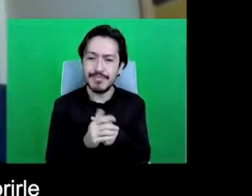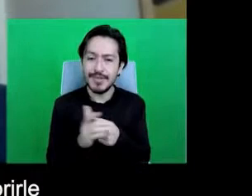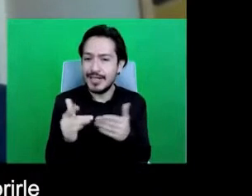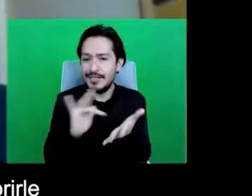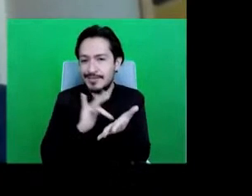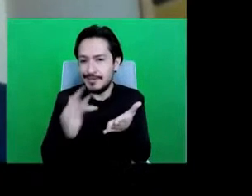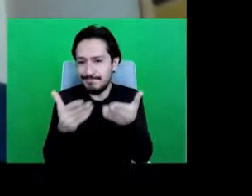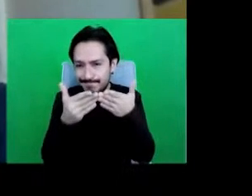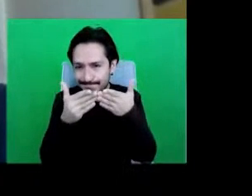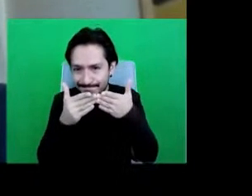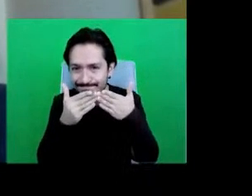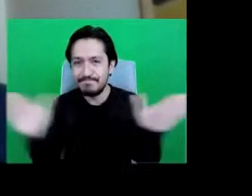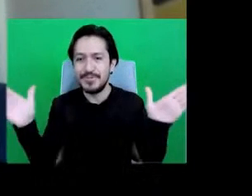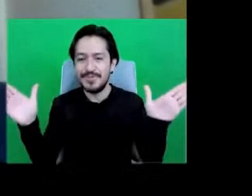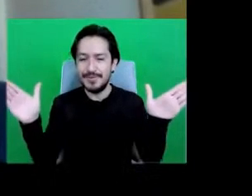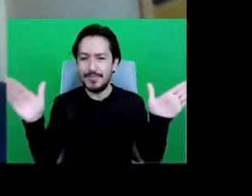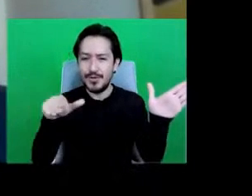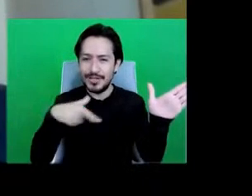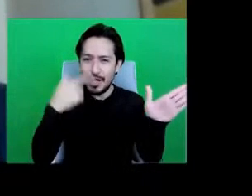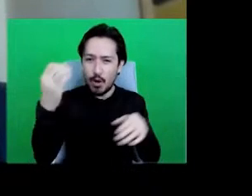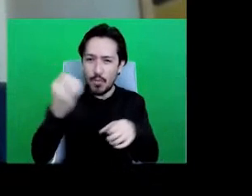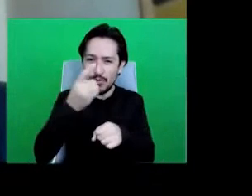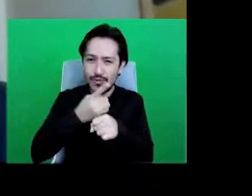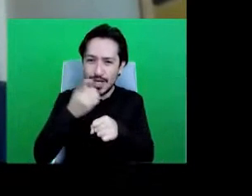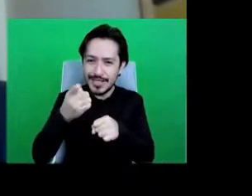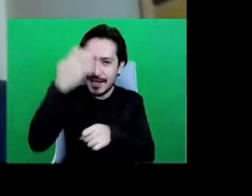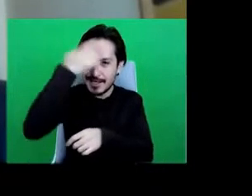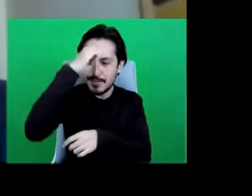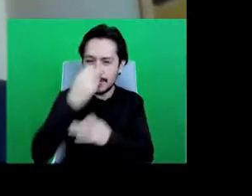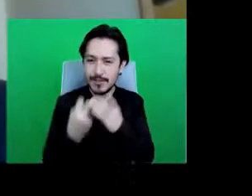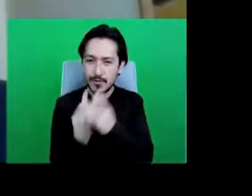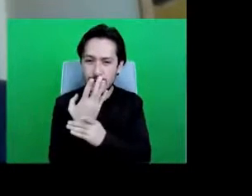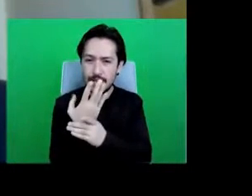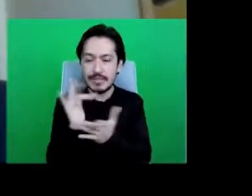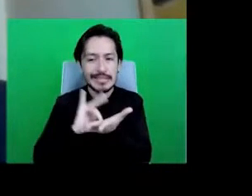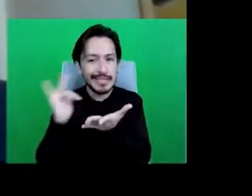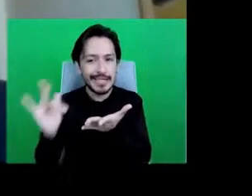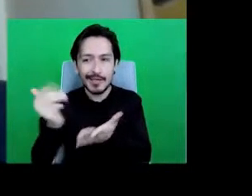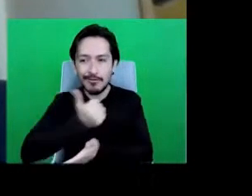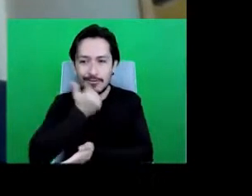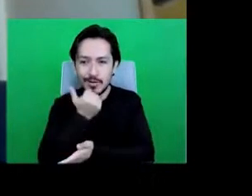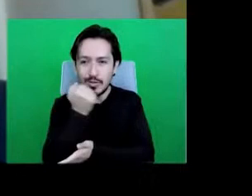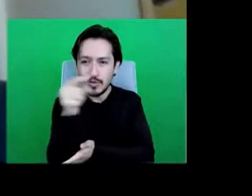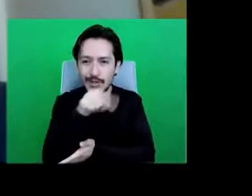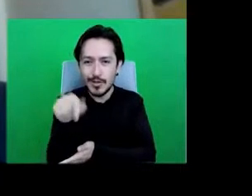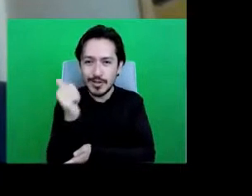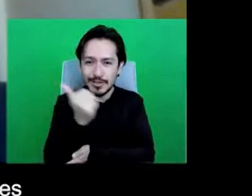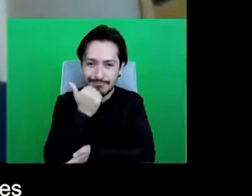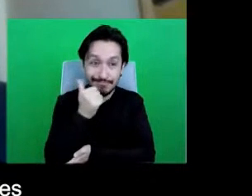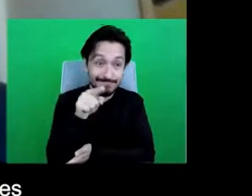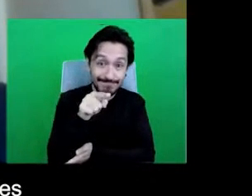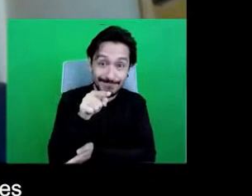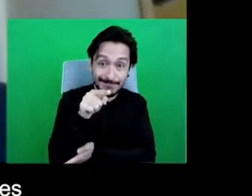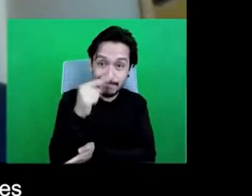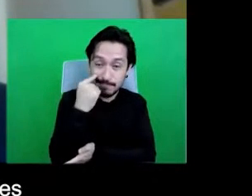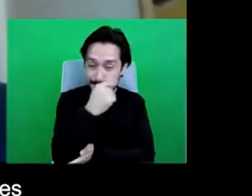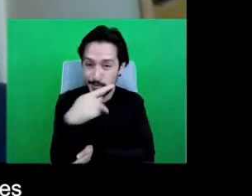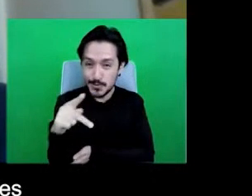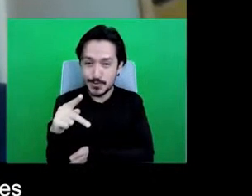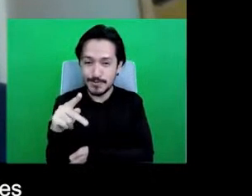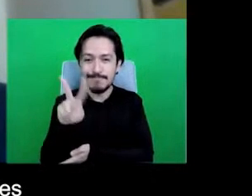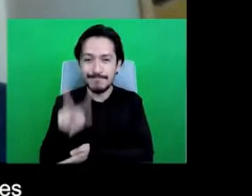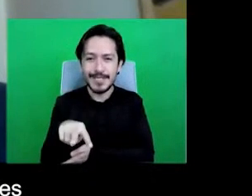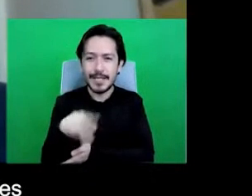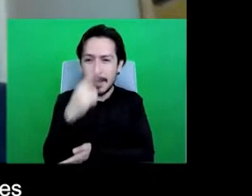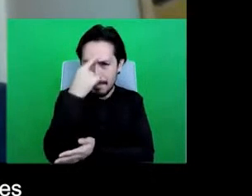esta experiencia, a esta aventura, a este reto, pero sobre todo a los participantes de Innovación para la Cultura por significarla y construirla de